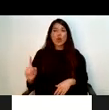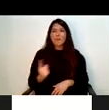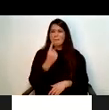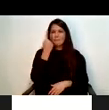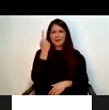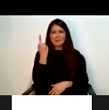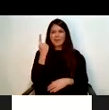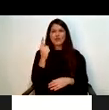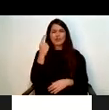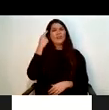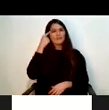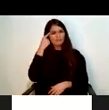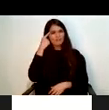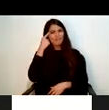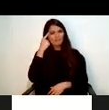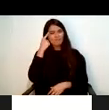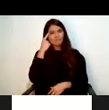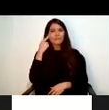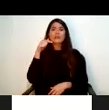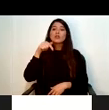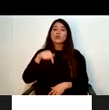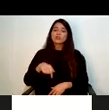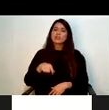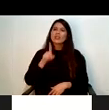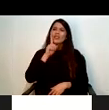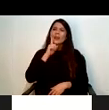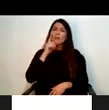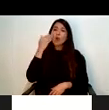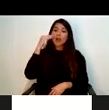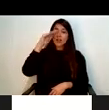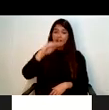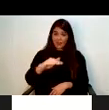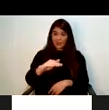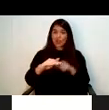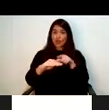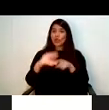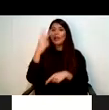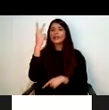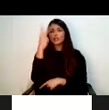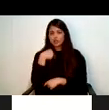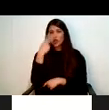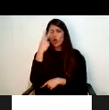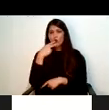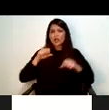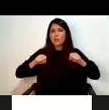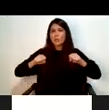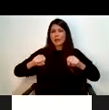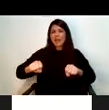que tener en cuenta. Entonces, vamos a tener el niño que está llorando en el